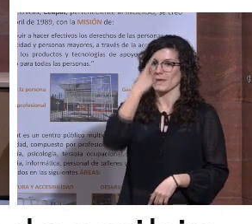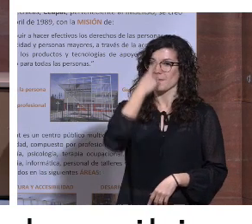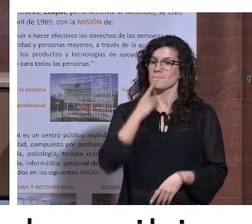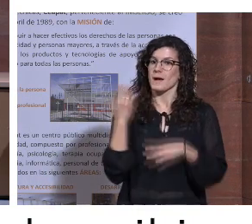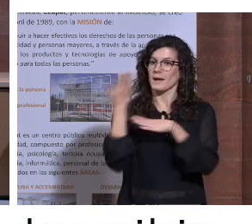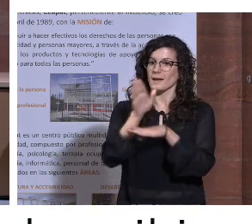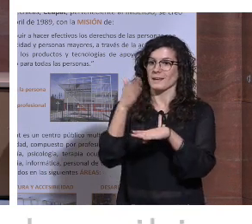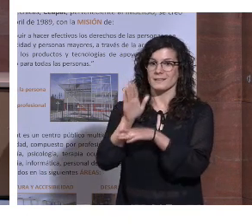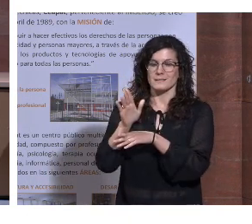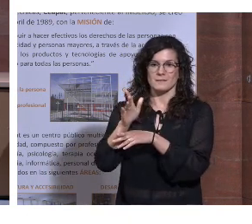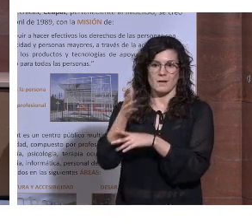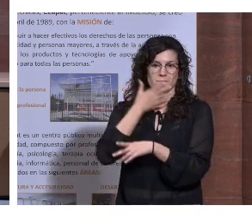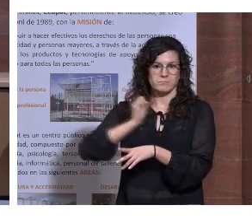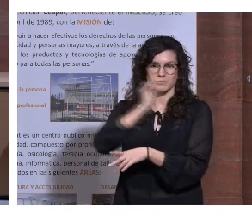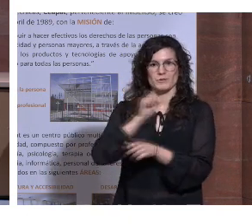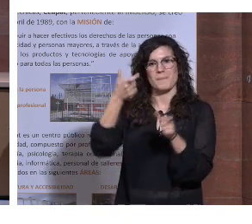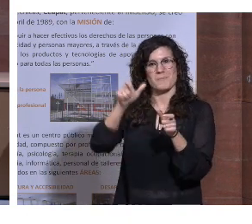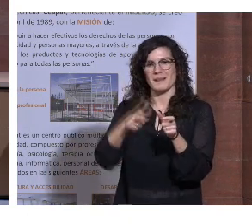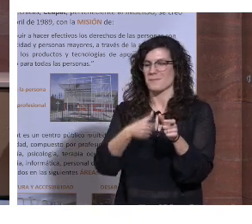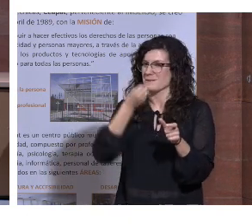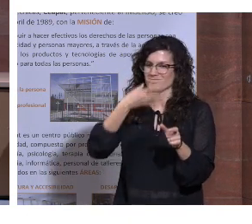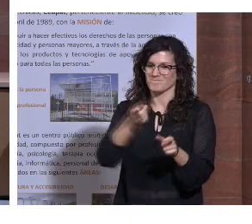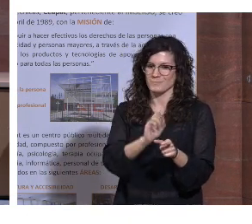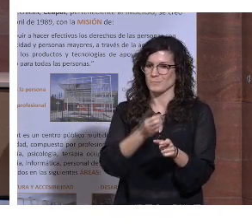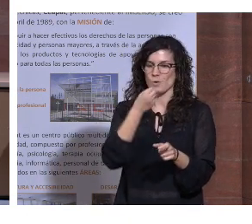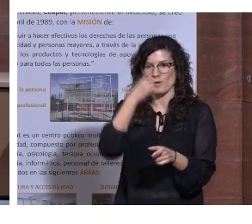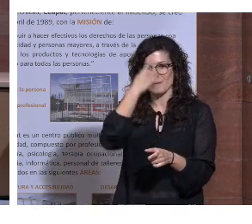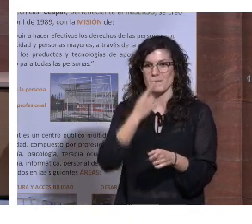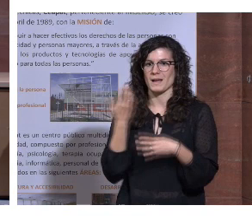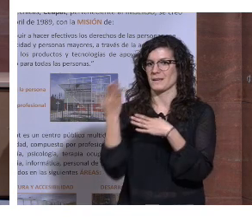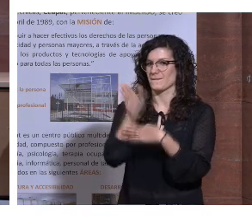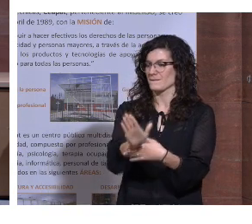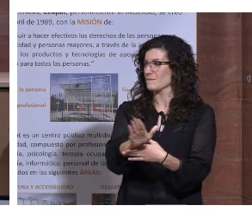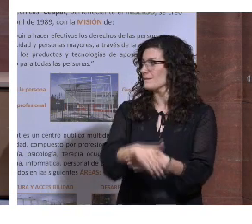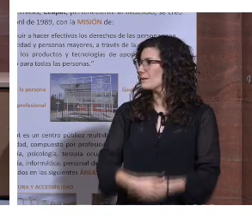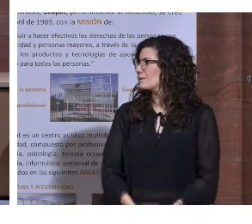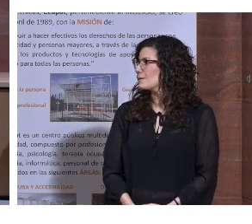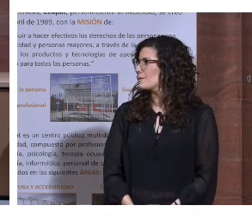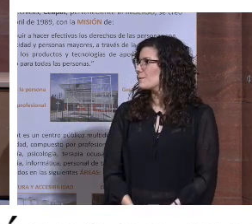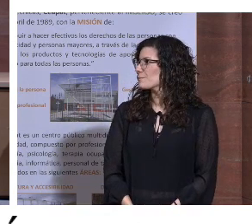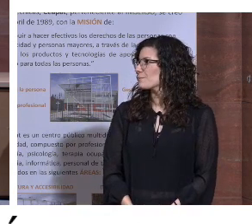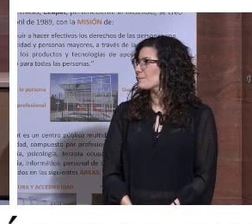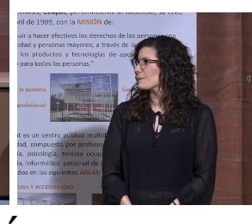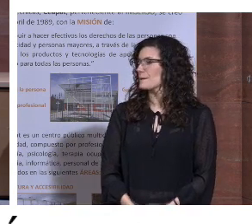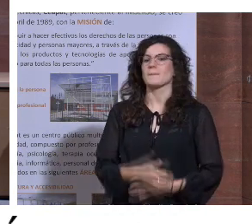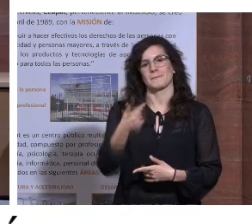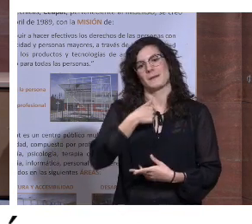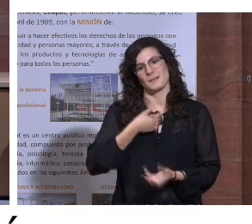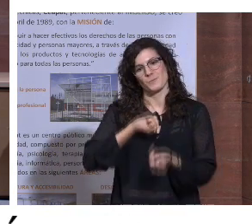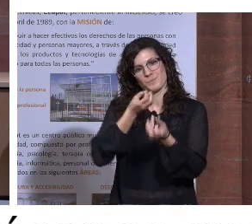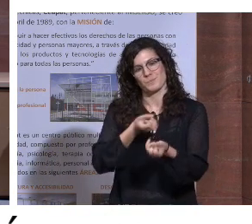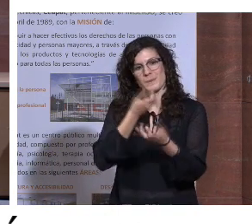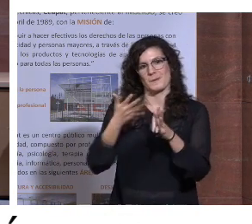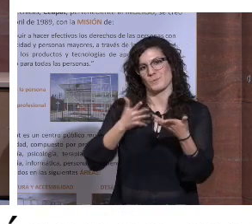valen más que mil palabras y no tengo tiempo para mil palabras. Mientras yo hablo. Venga, vale, ve hablando.